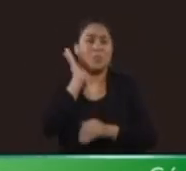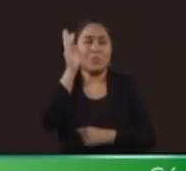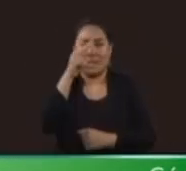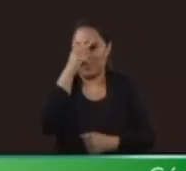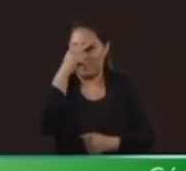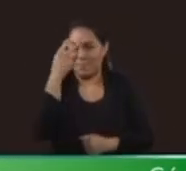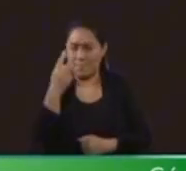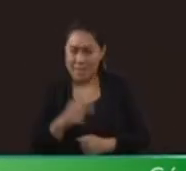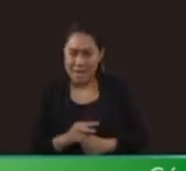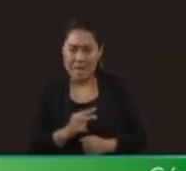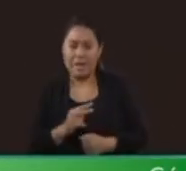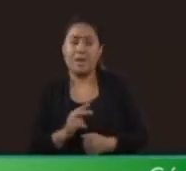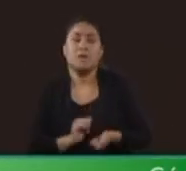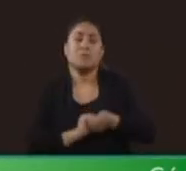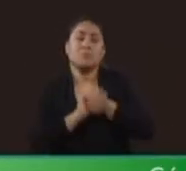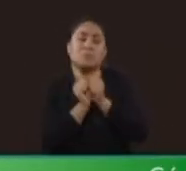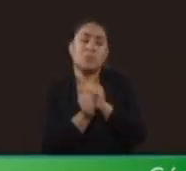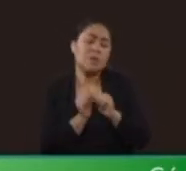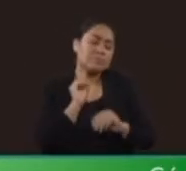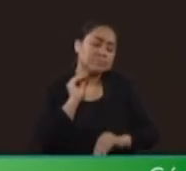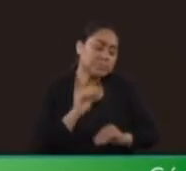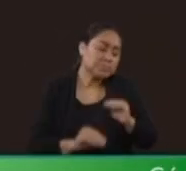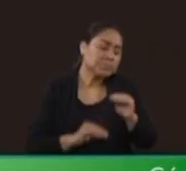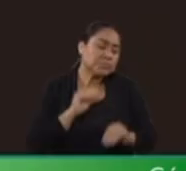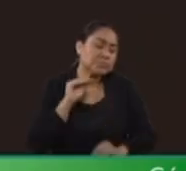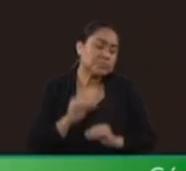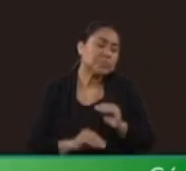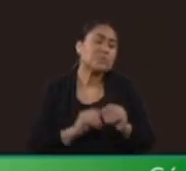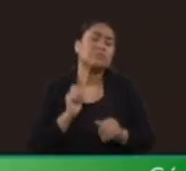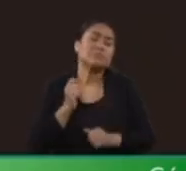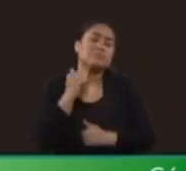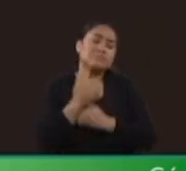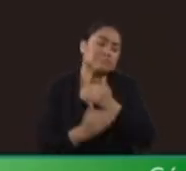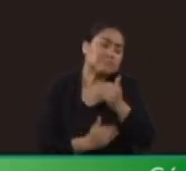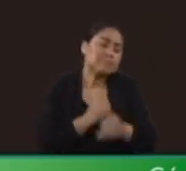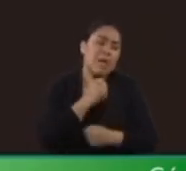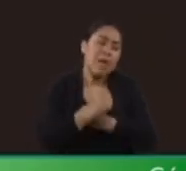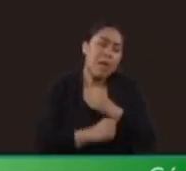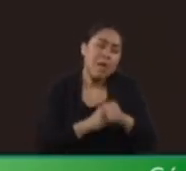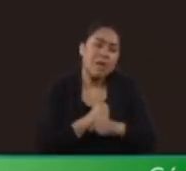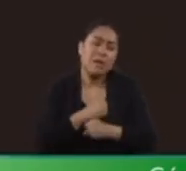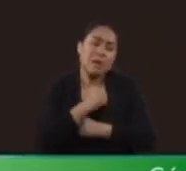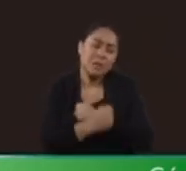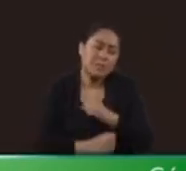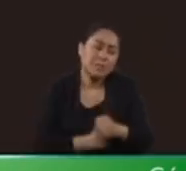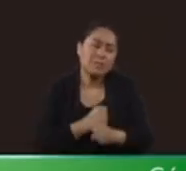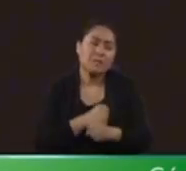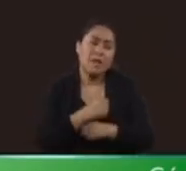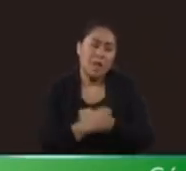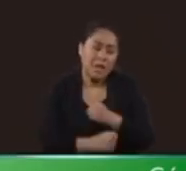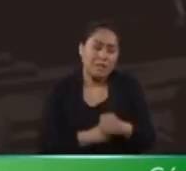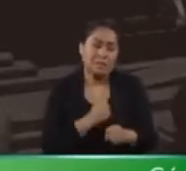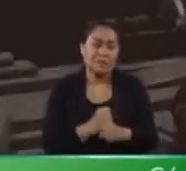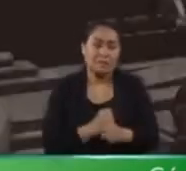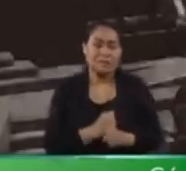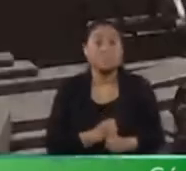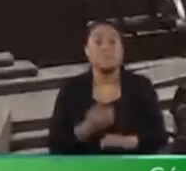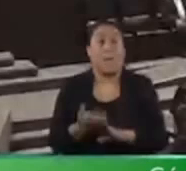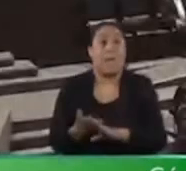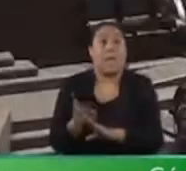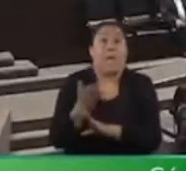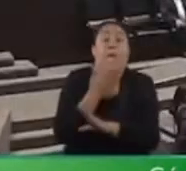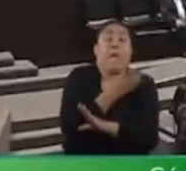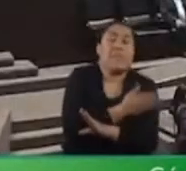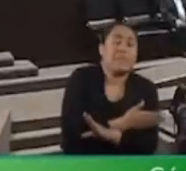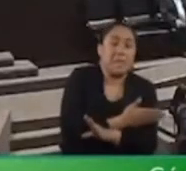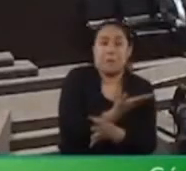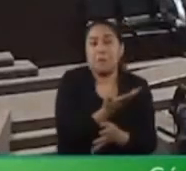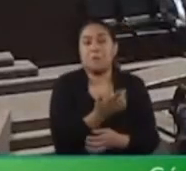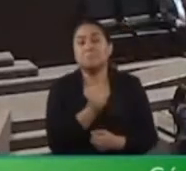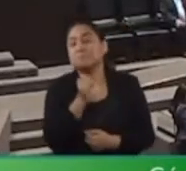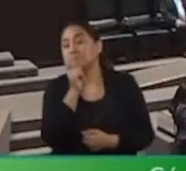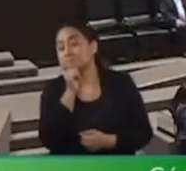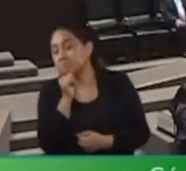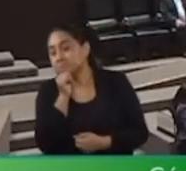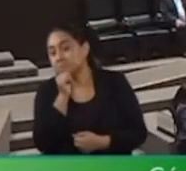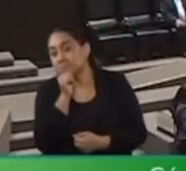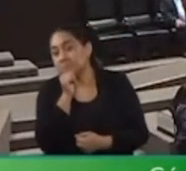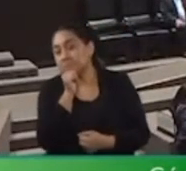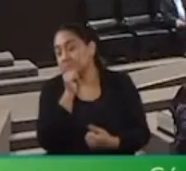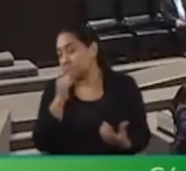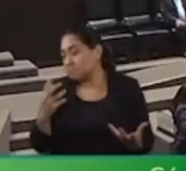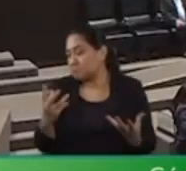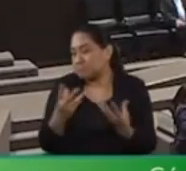ido llenando de contenido con el paso del tiempo y que esas exclusiones que en ese Entonces no encontraban cabida en el